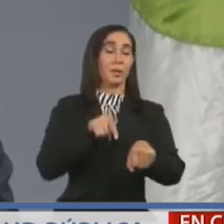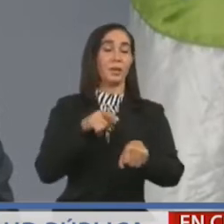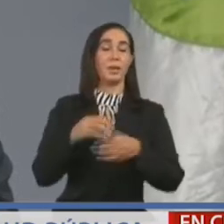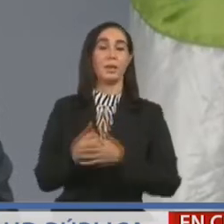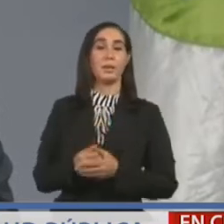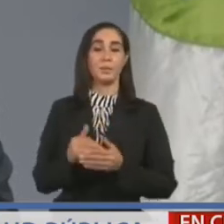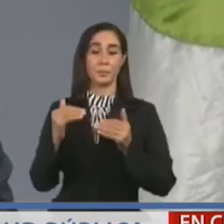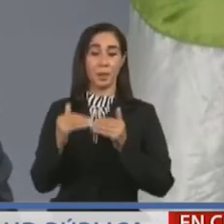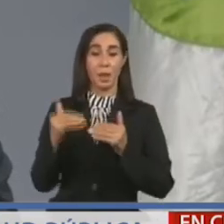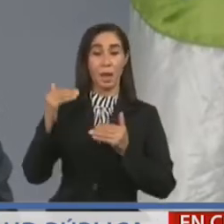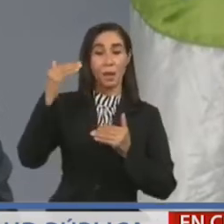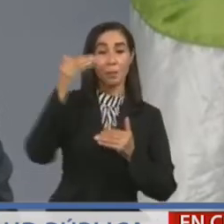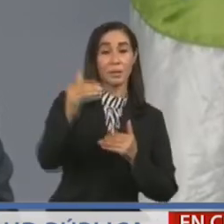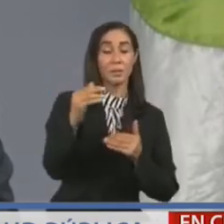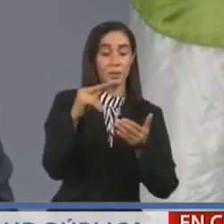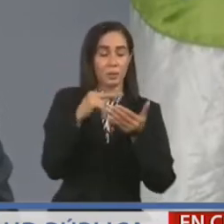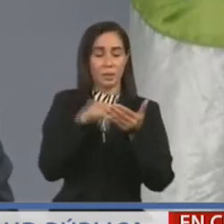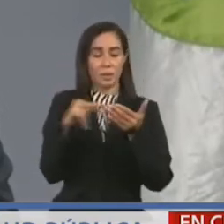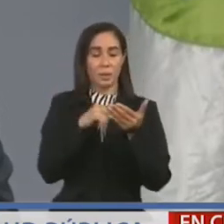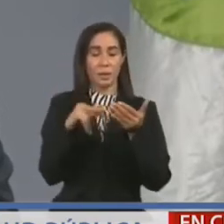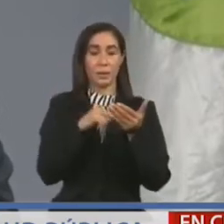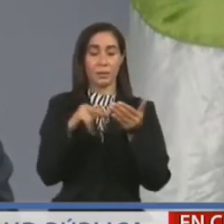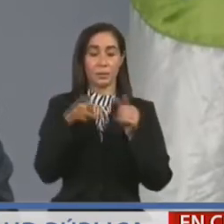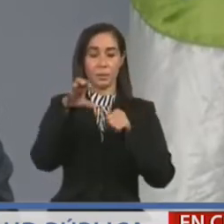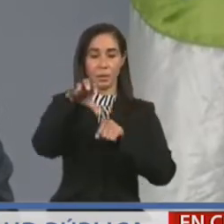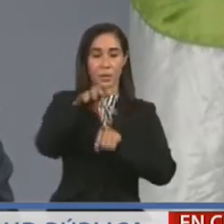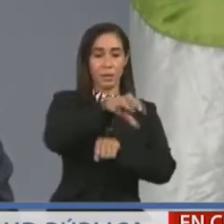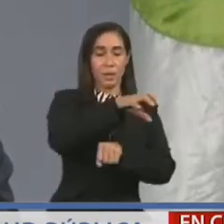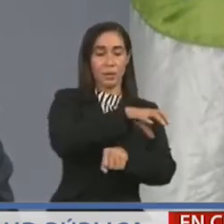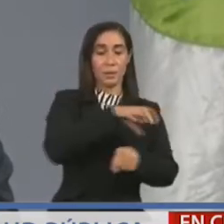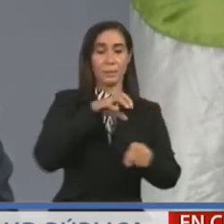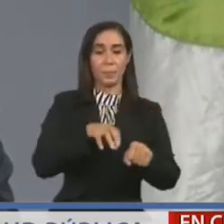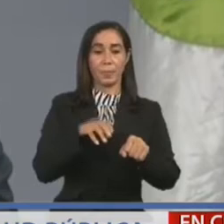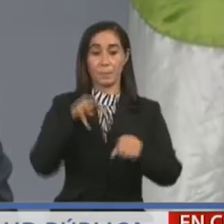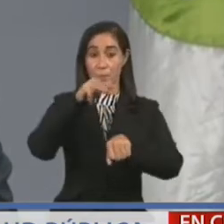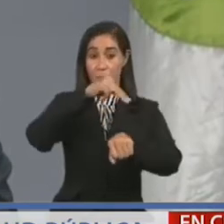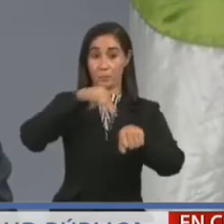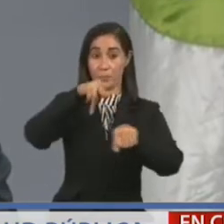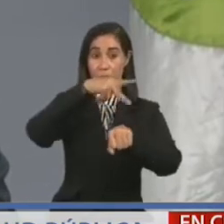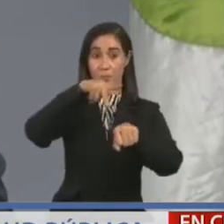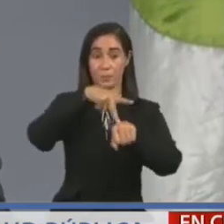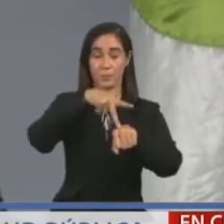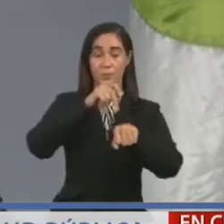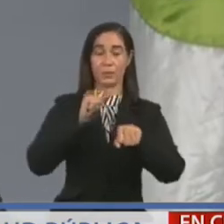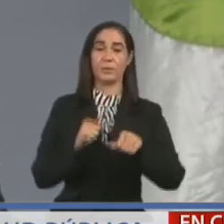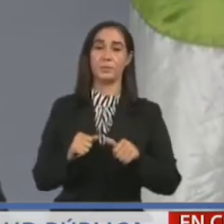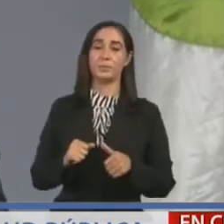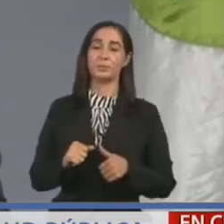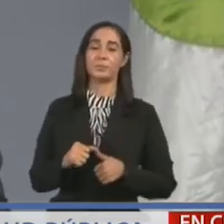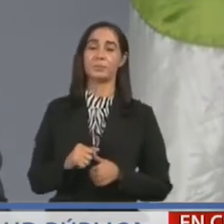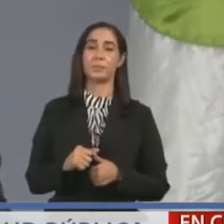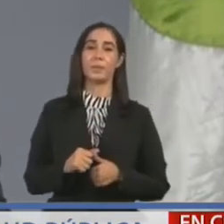Pasamos a dar lectura a la distribución de los casos por provincia.